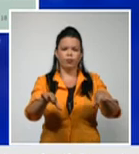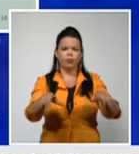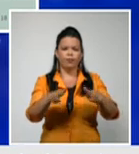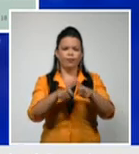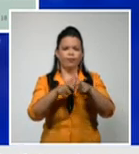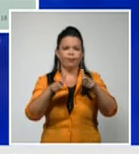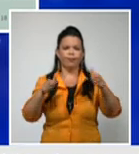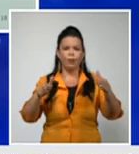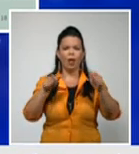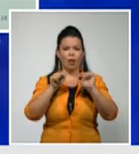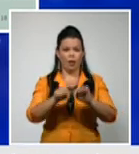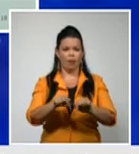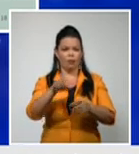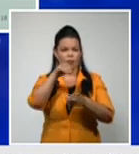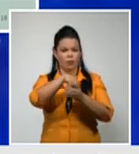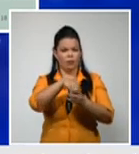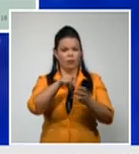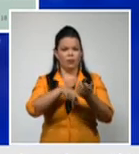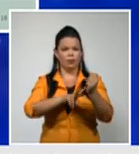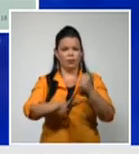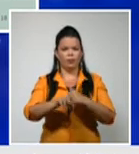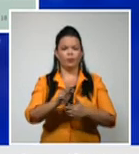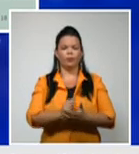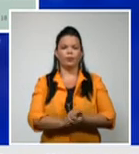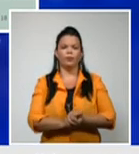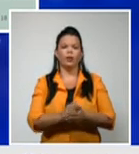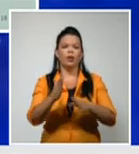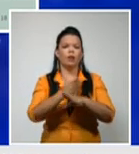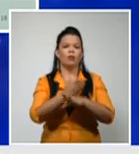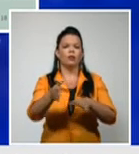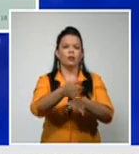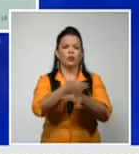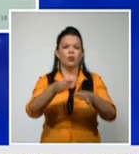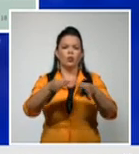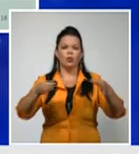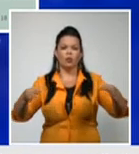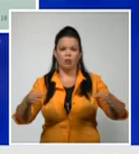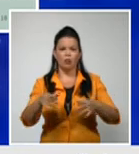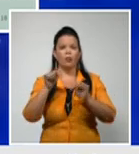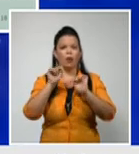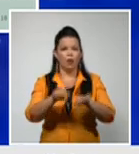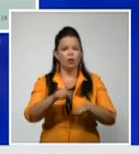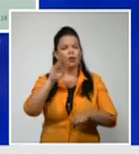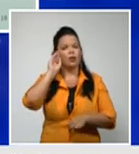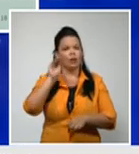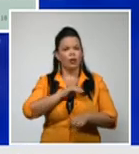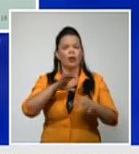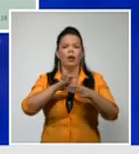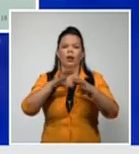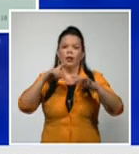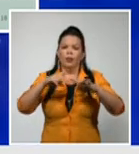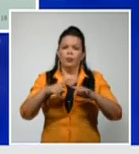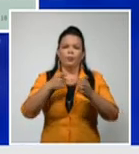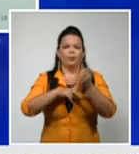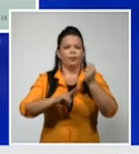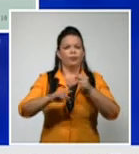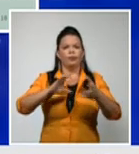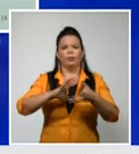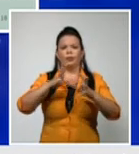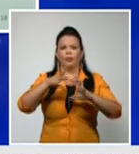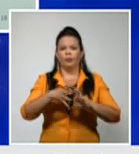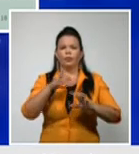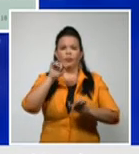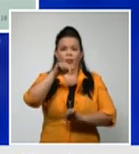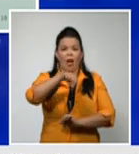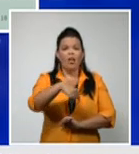su territorio, incluso con una dispersión. Siempre reiteramos que es la provincia que todavía mantiene un municipio sin aportar casos,